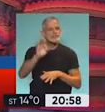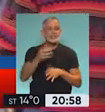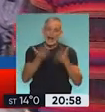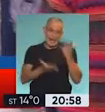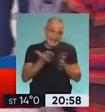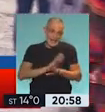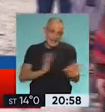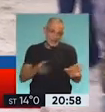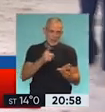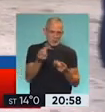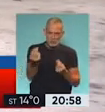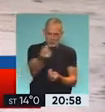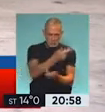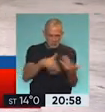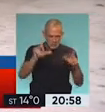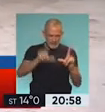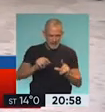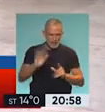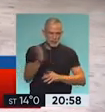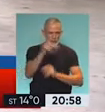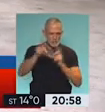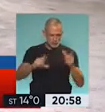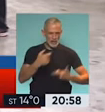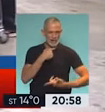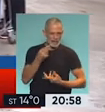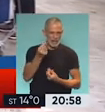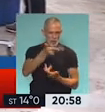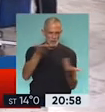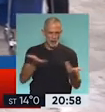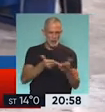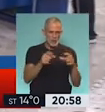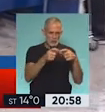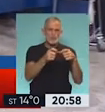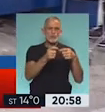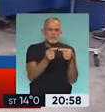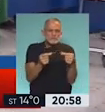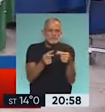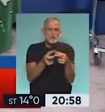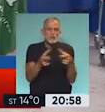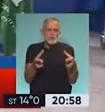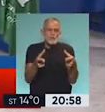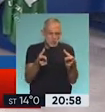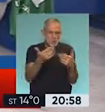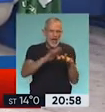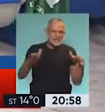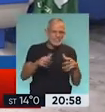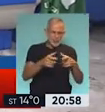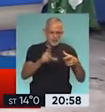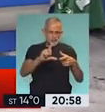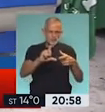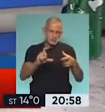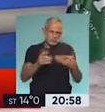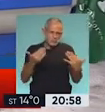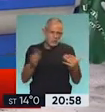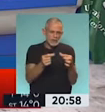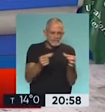de que las argentinas y los argentinos, no digo que dejemos de comer carne por una cuestión del precio, sino